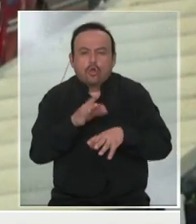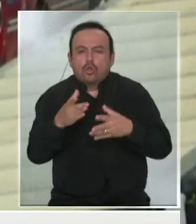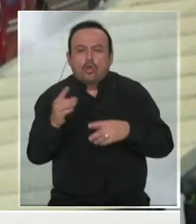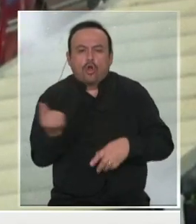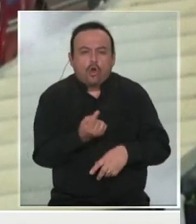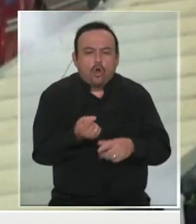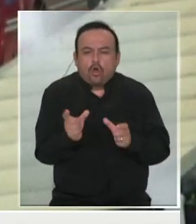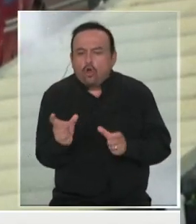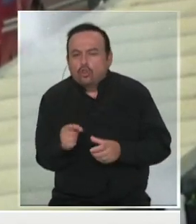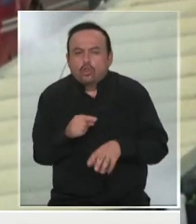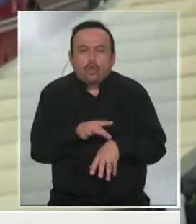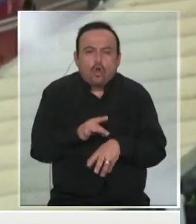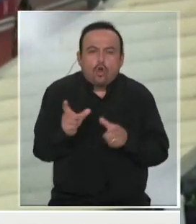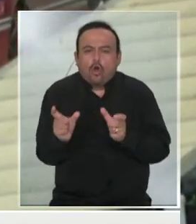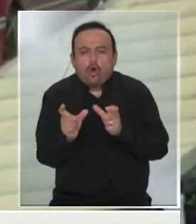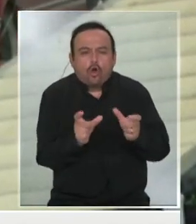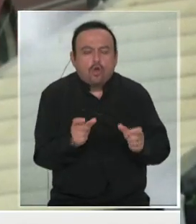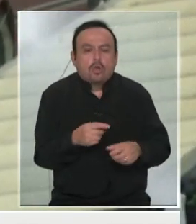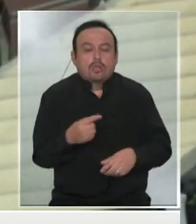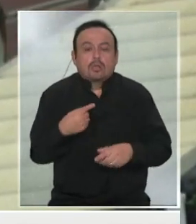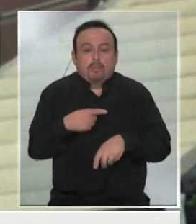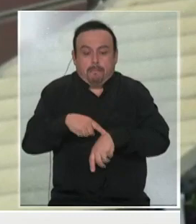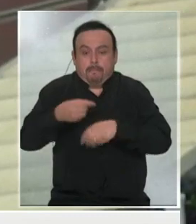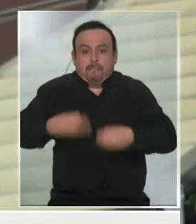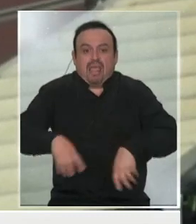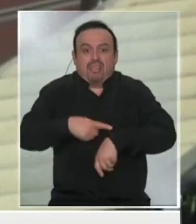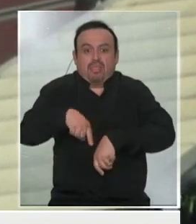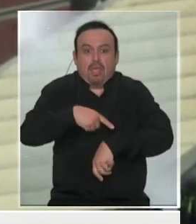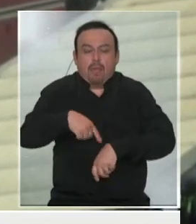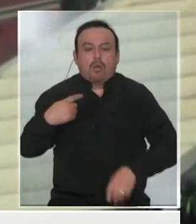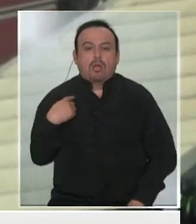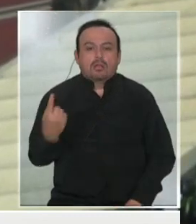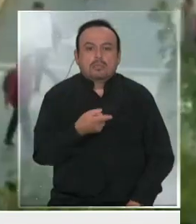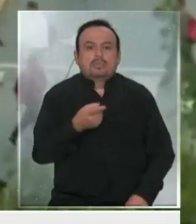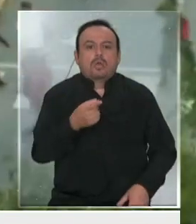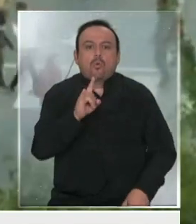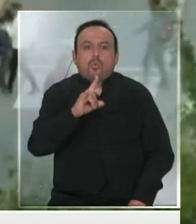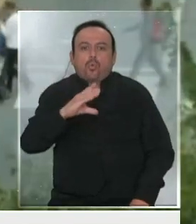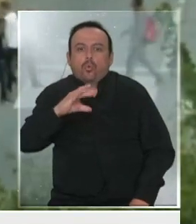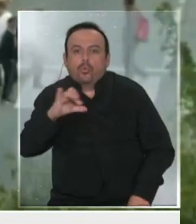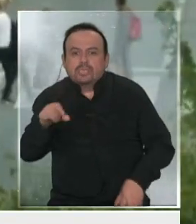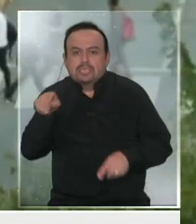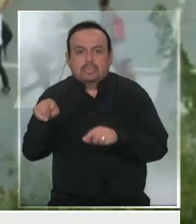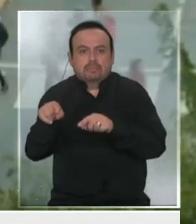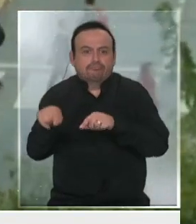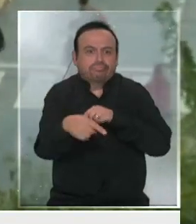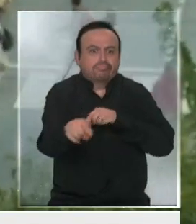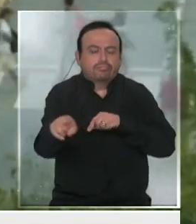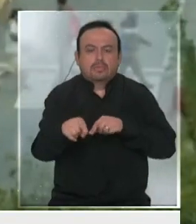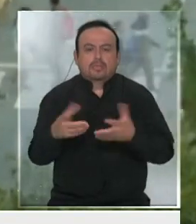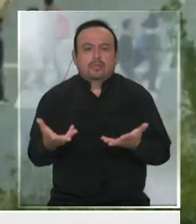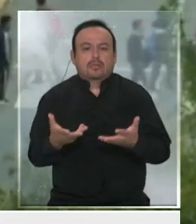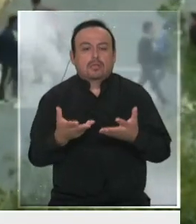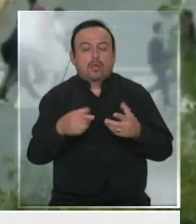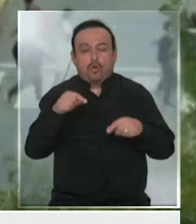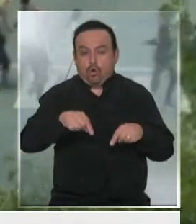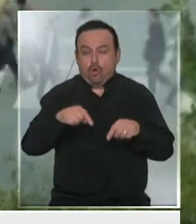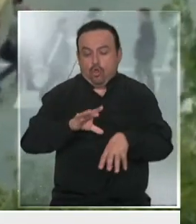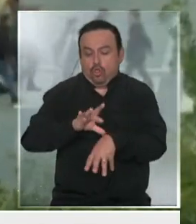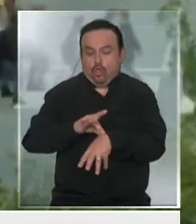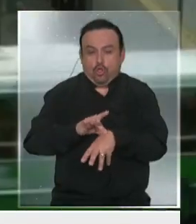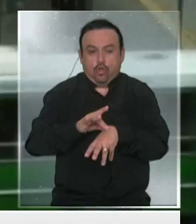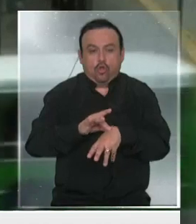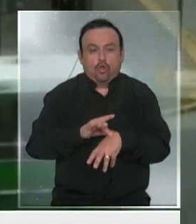controles a los médicos que trabajan sobre todo en las terapias intensivas o en las salas de infectología. Hoy muchos médicos